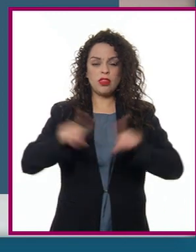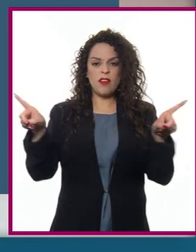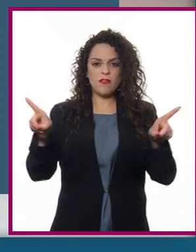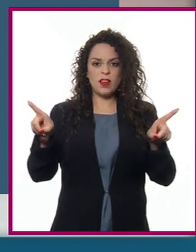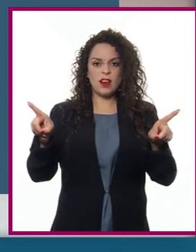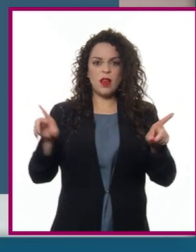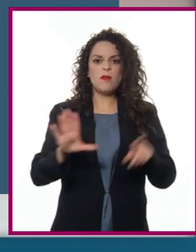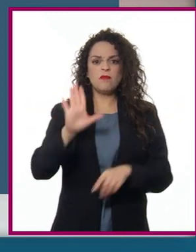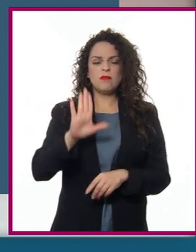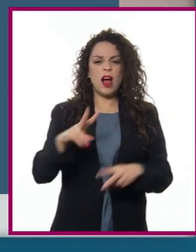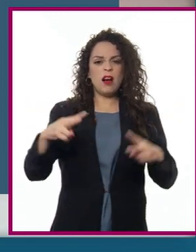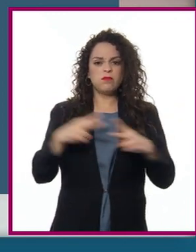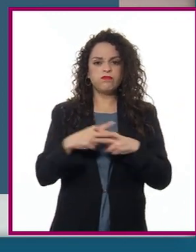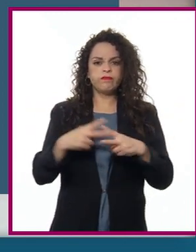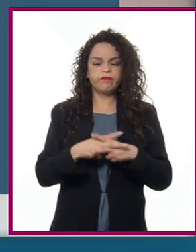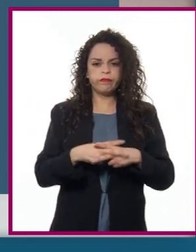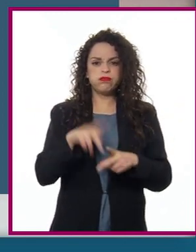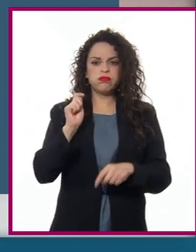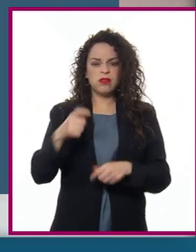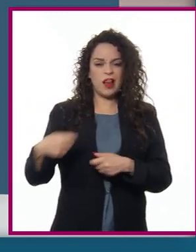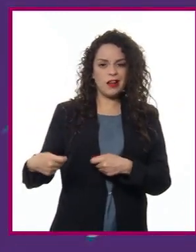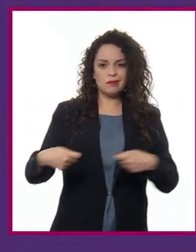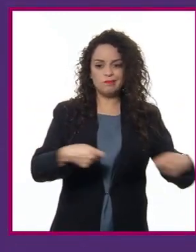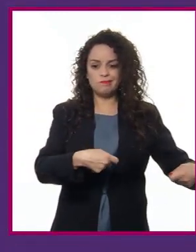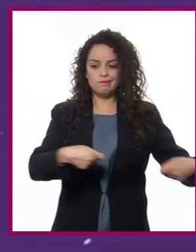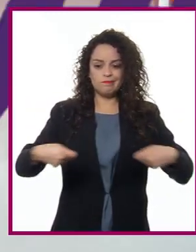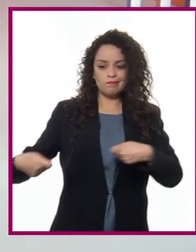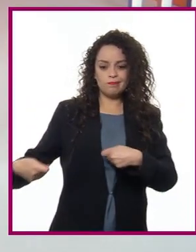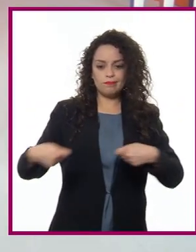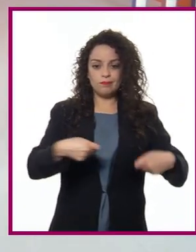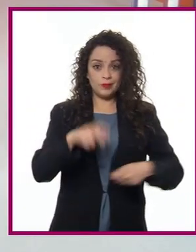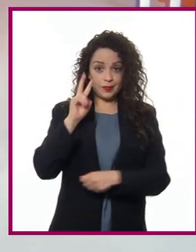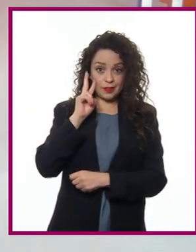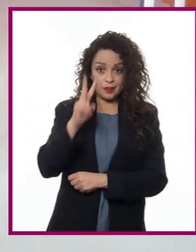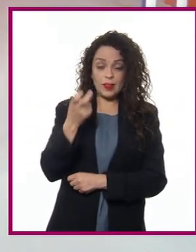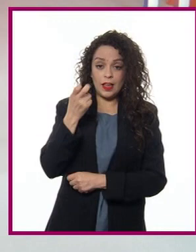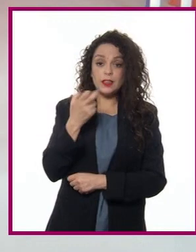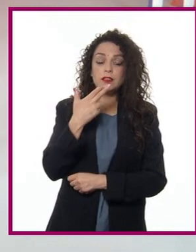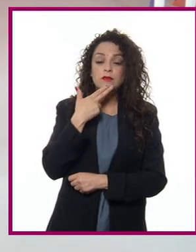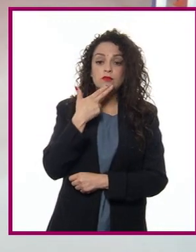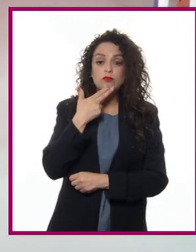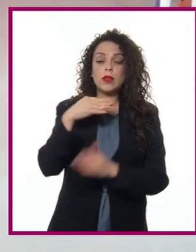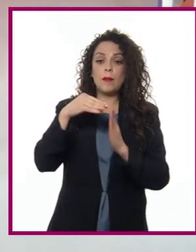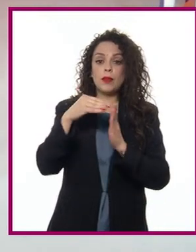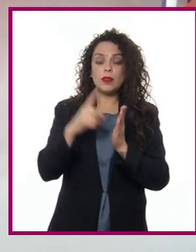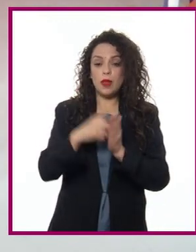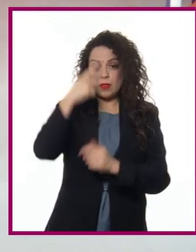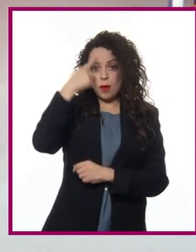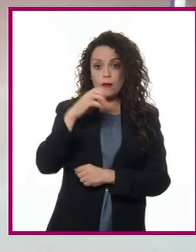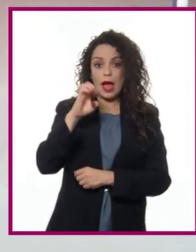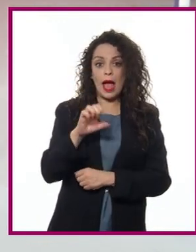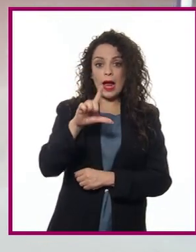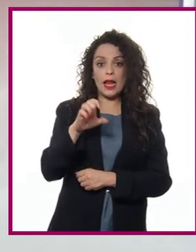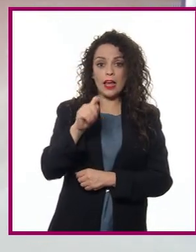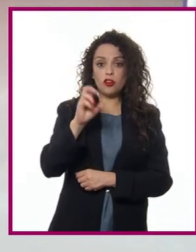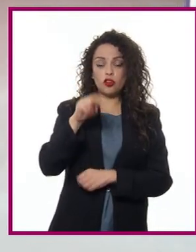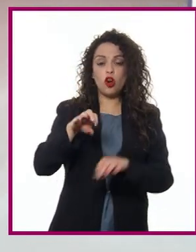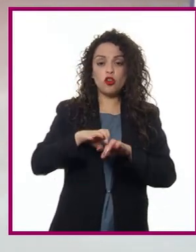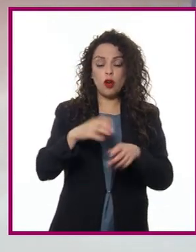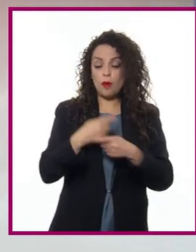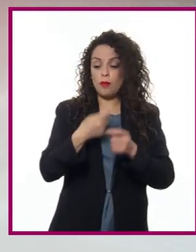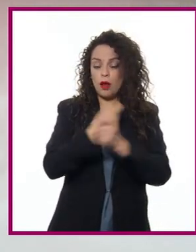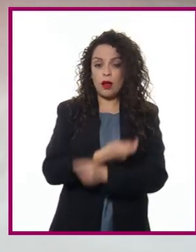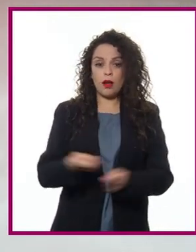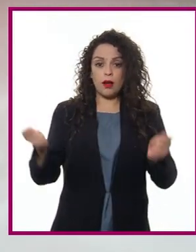una lucha de tira y afloja por los electrones de valencia. Para usar este modelo de reparto de electrones necesitan tener una forma de